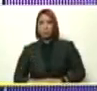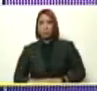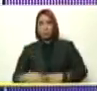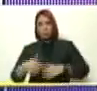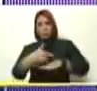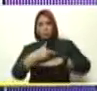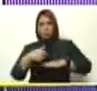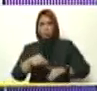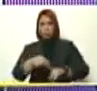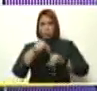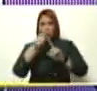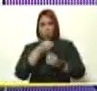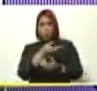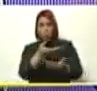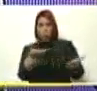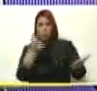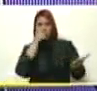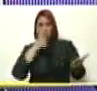gobernador electo por ustedes.